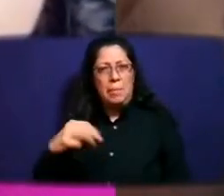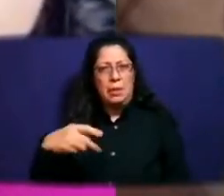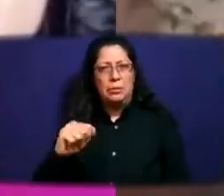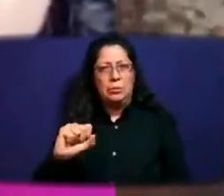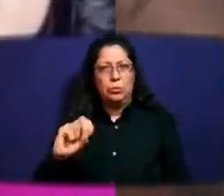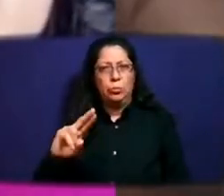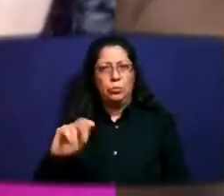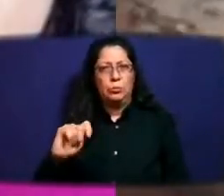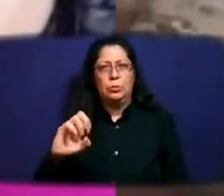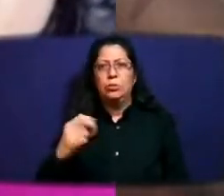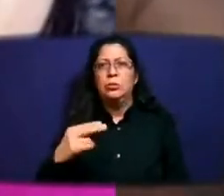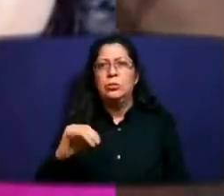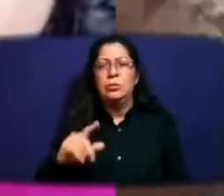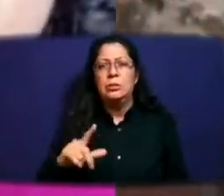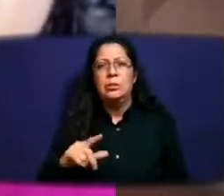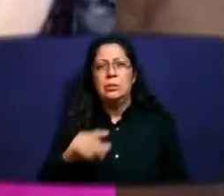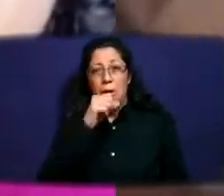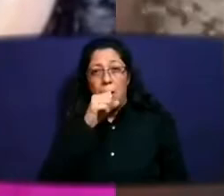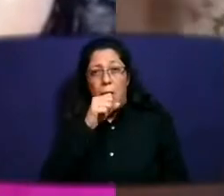anaranjado y amarillo.